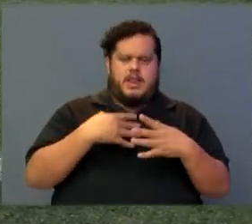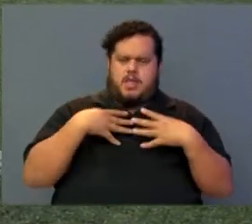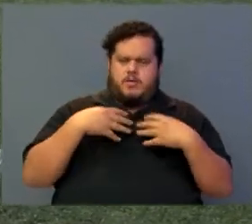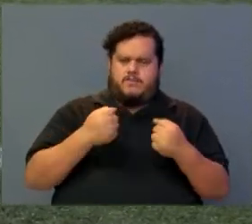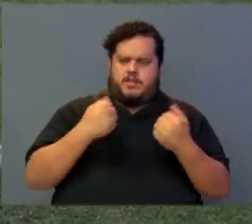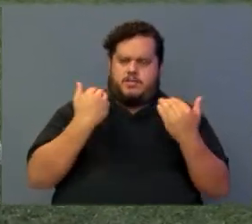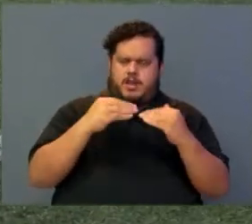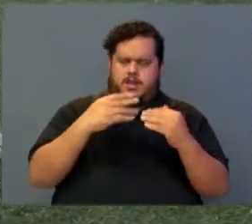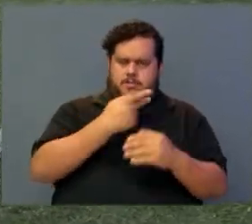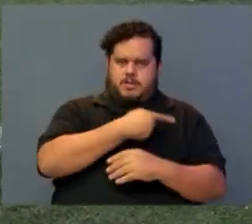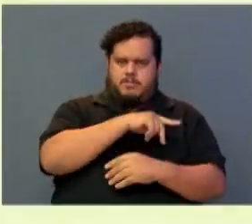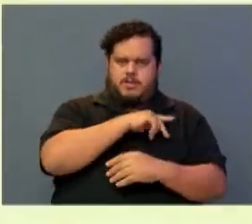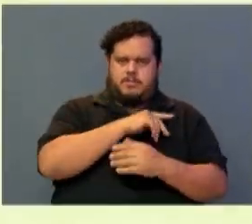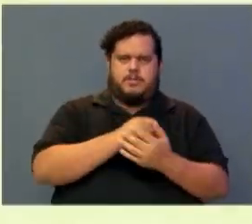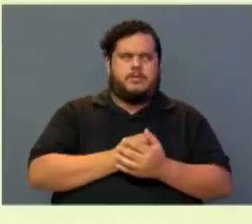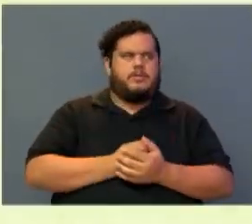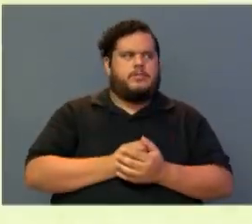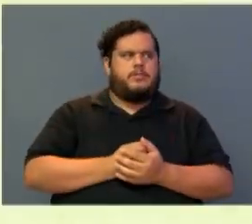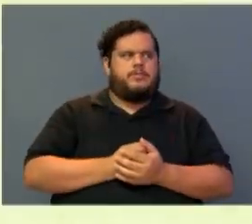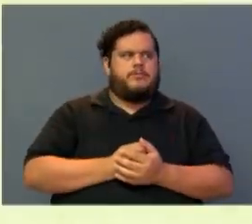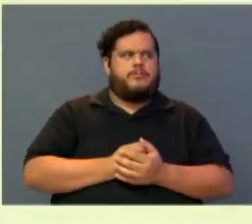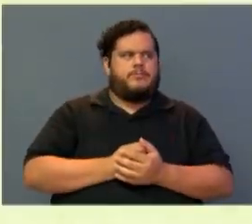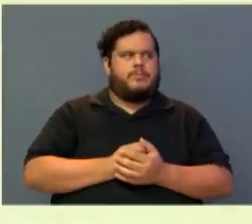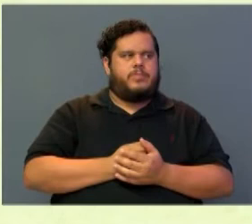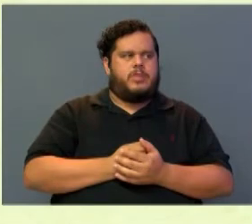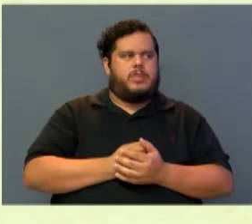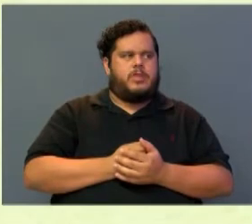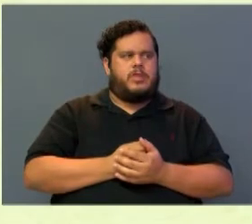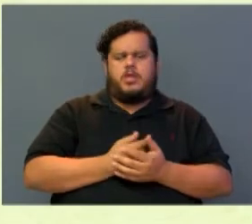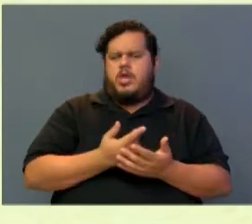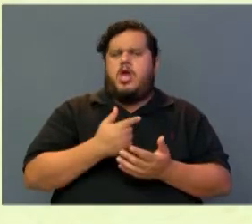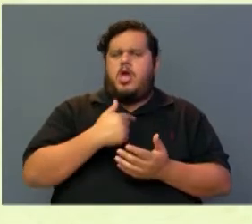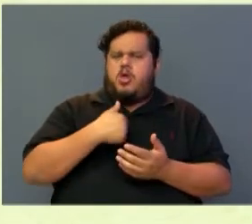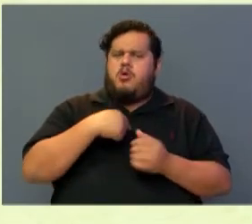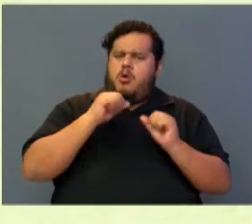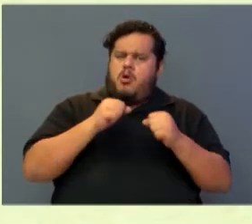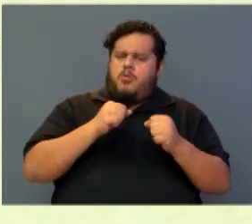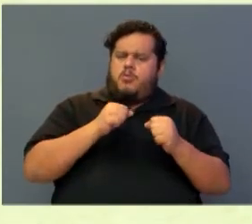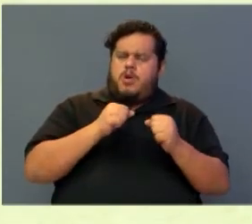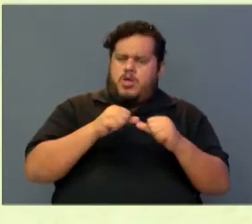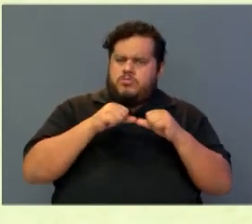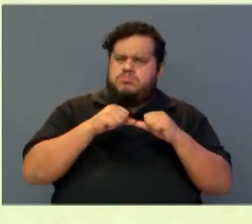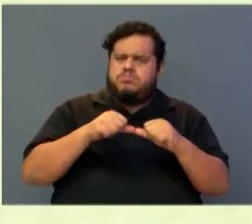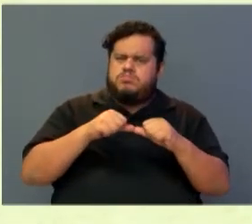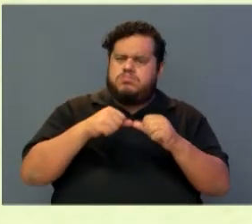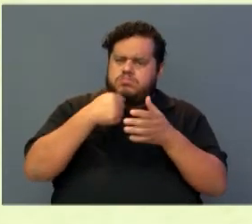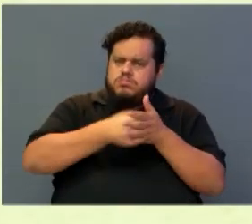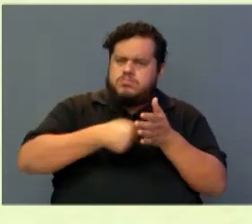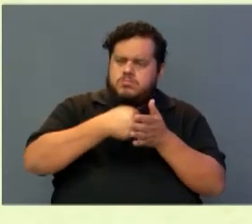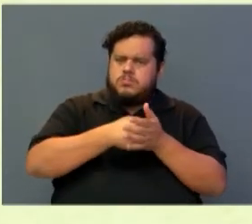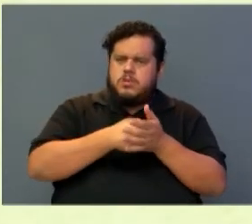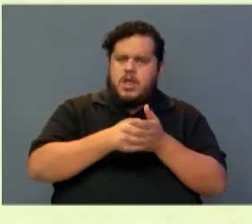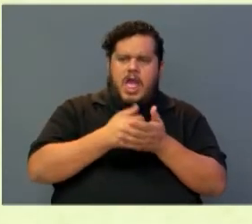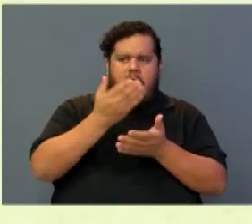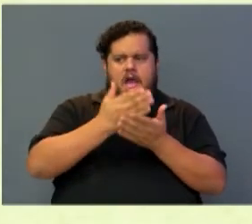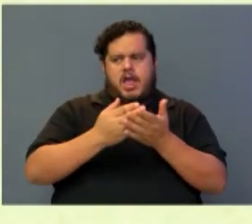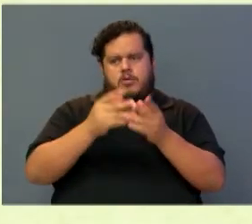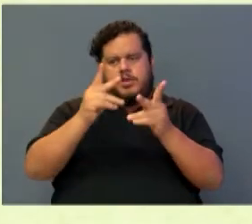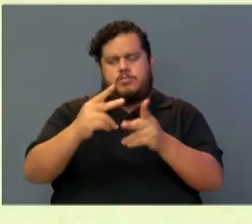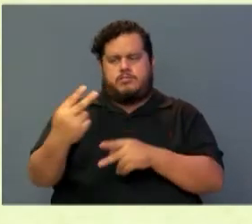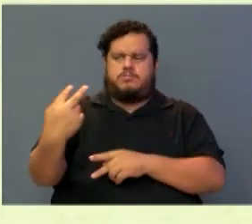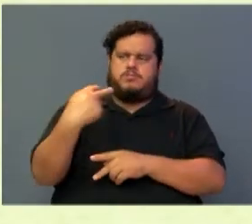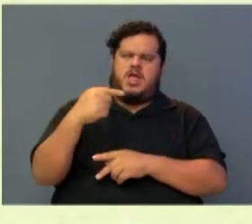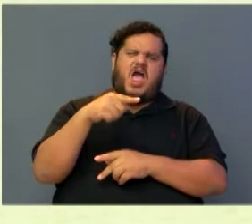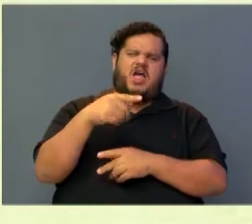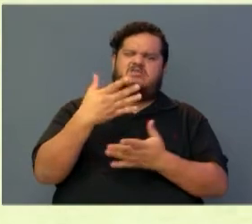nivel personal. 8 años, puedo seguir luchando y puedo seguir, muchas personas lo ven a uno acá abajo, o mucha gente